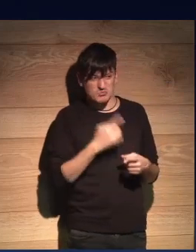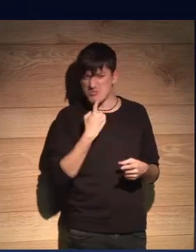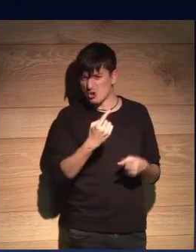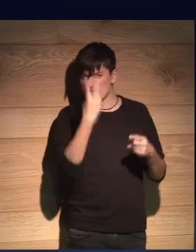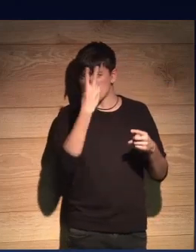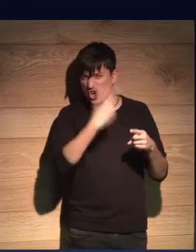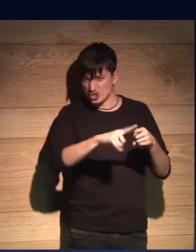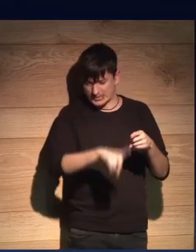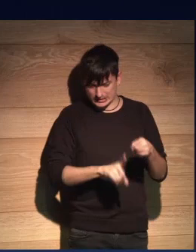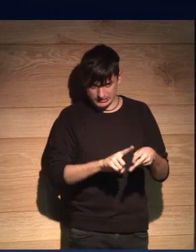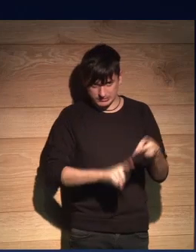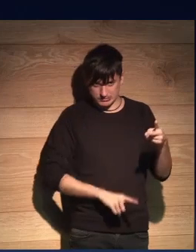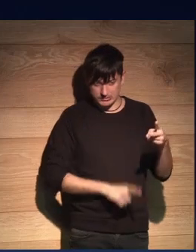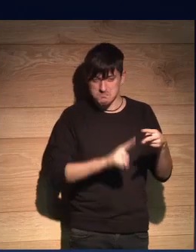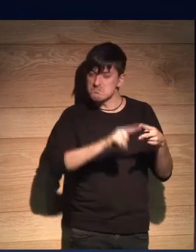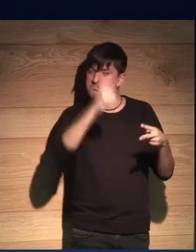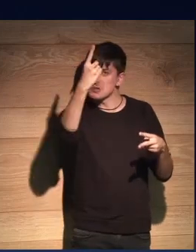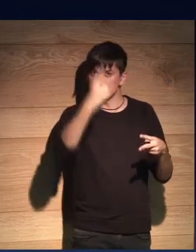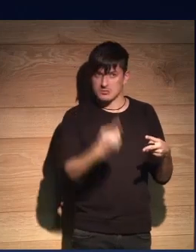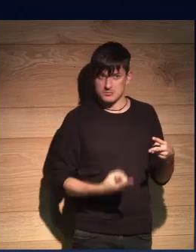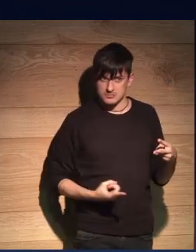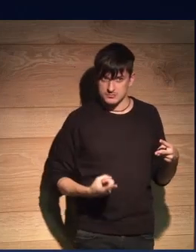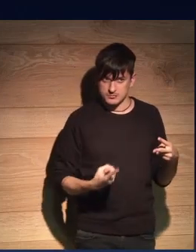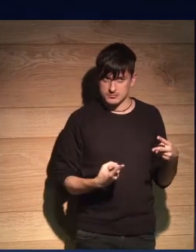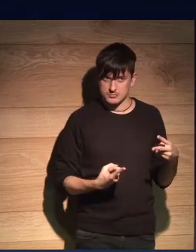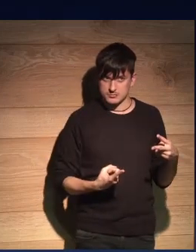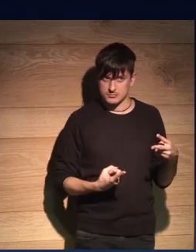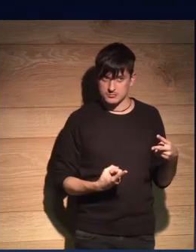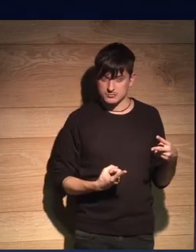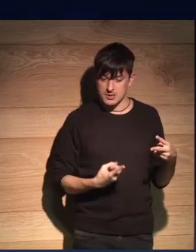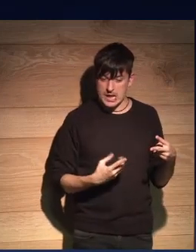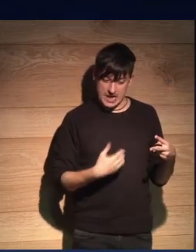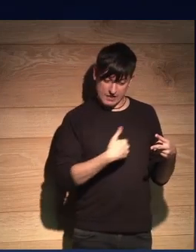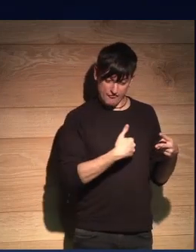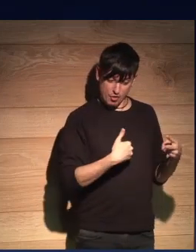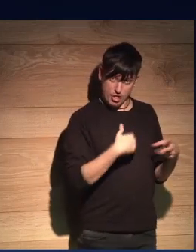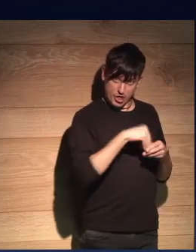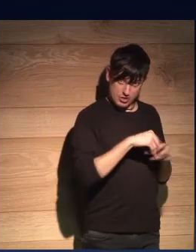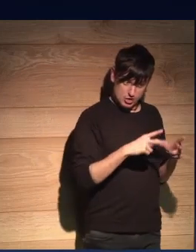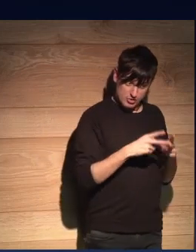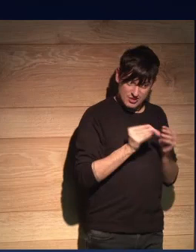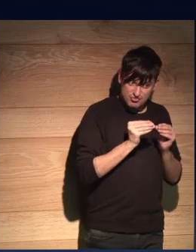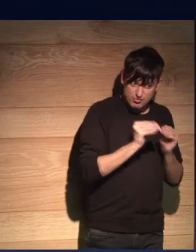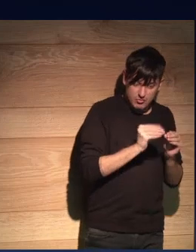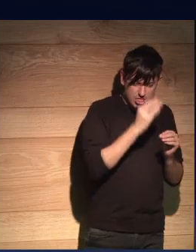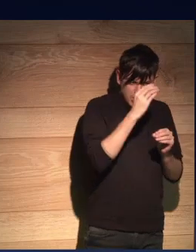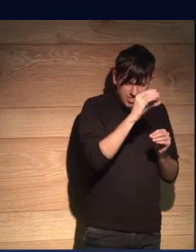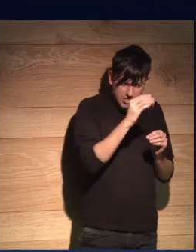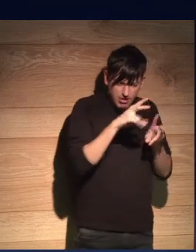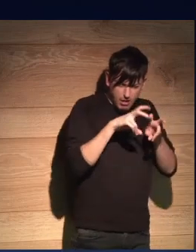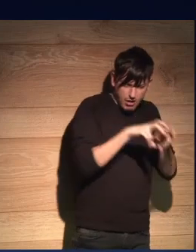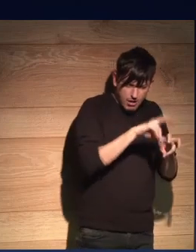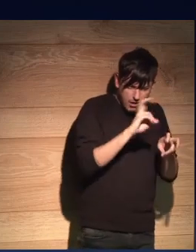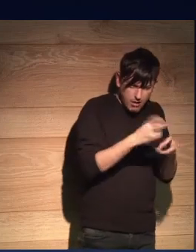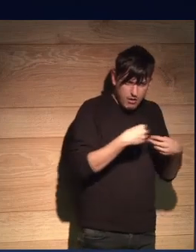cosas. Primero, que además de su papel en la sociedad, de llevar la ciencia a la sociedad,